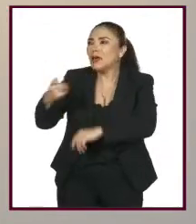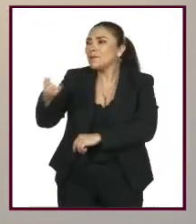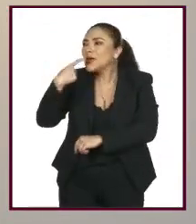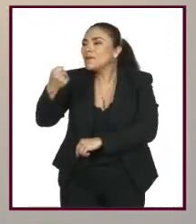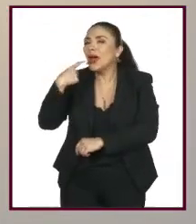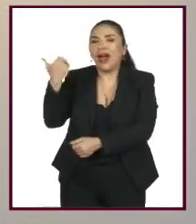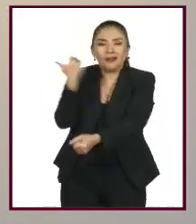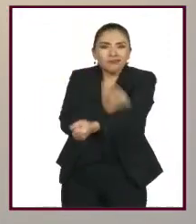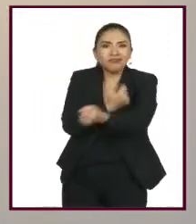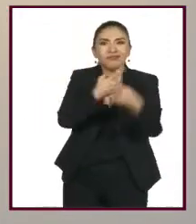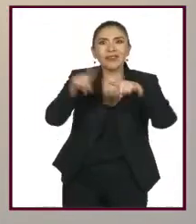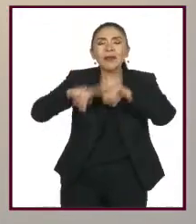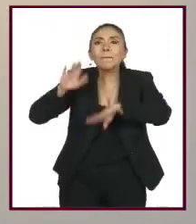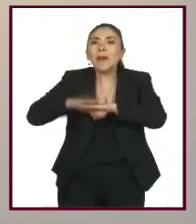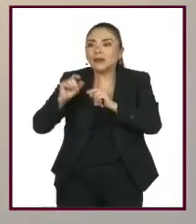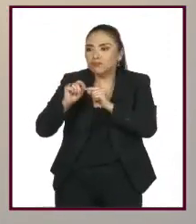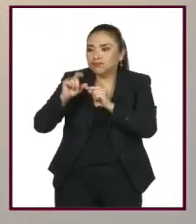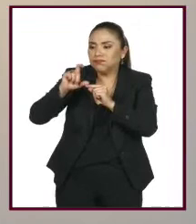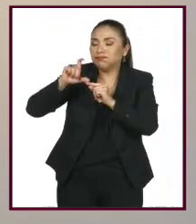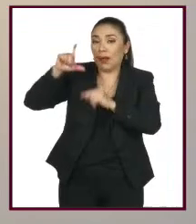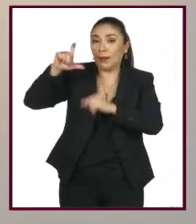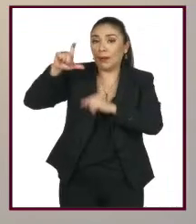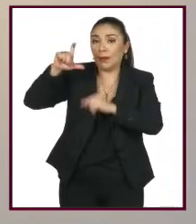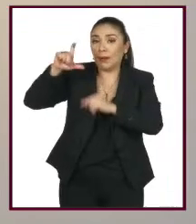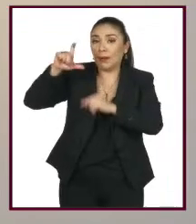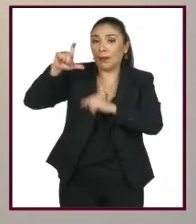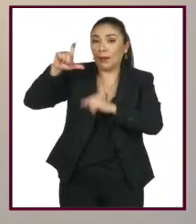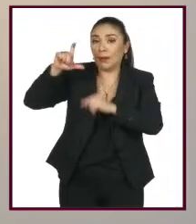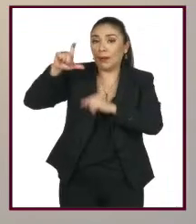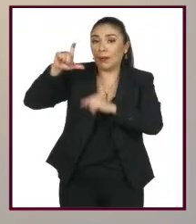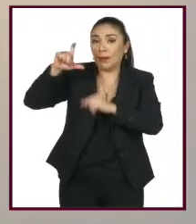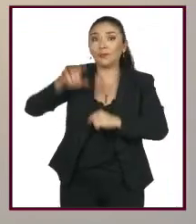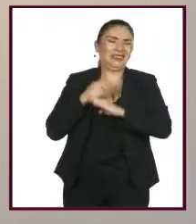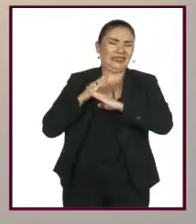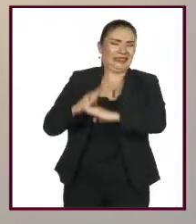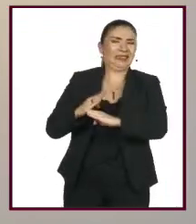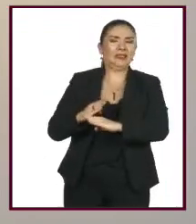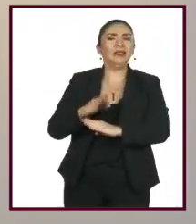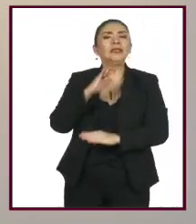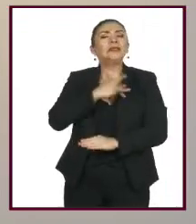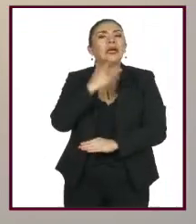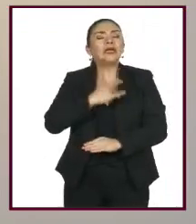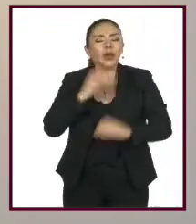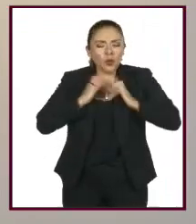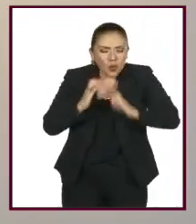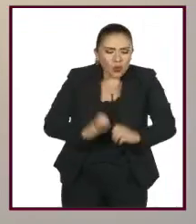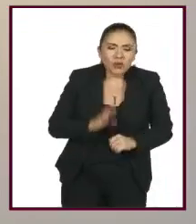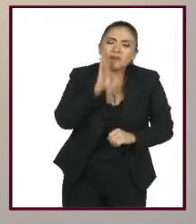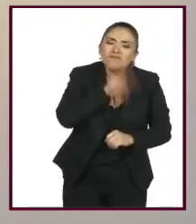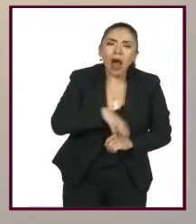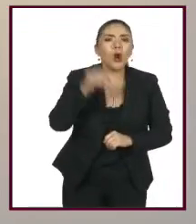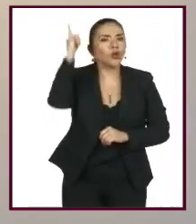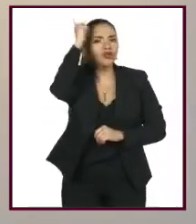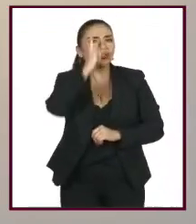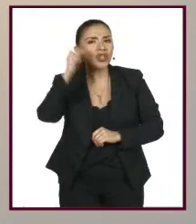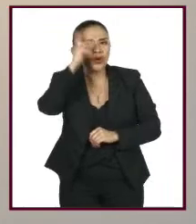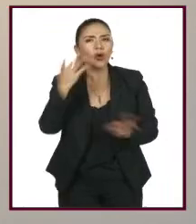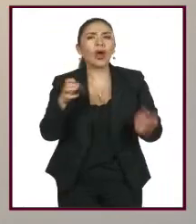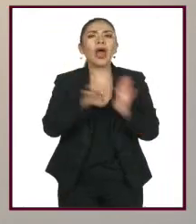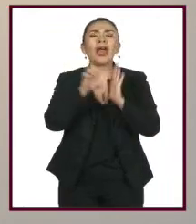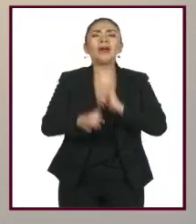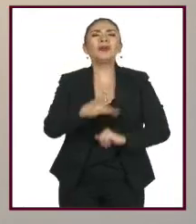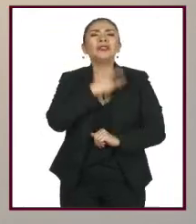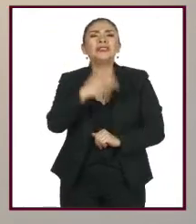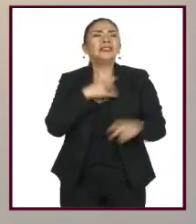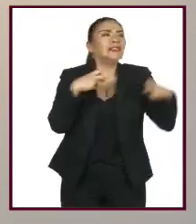sustancia y al dejar de consumirla se presentan los síntomas de abstinencia que pueden ser físicos, psicológicos, como sentir